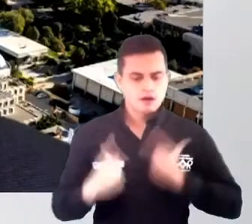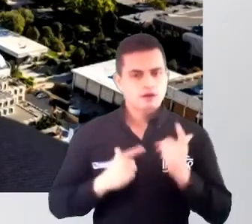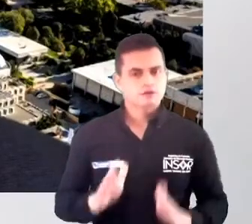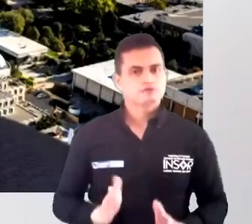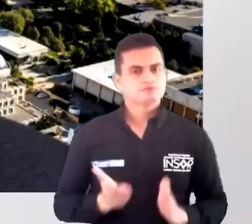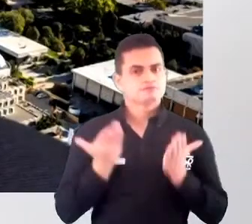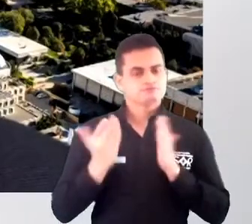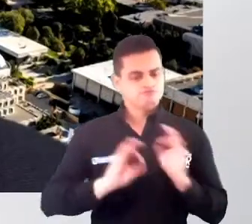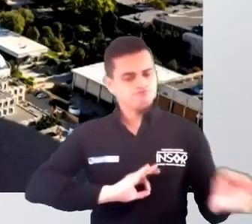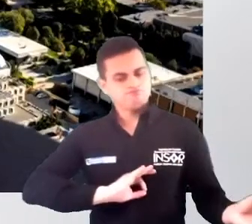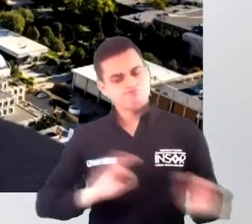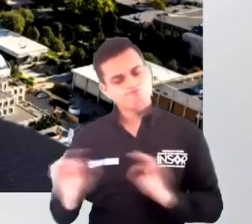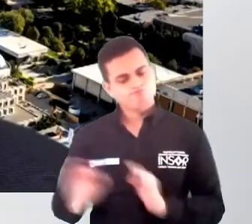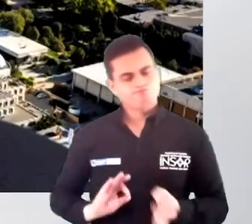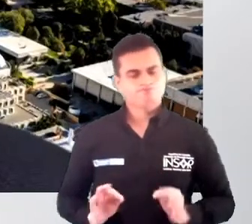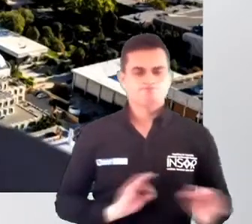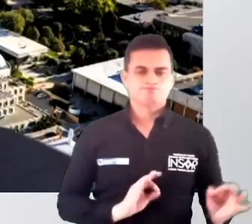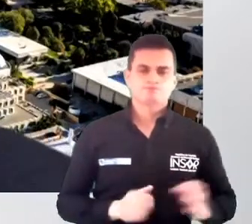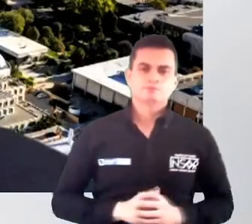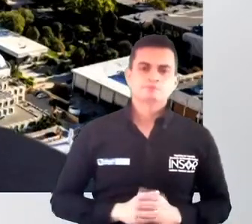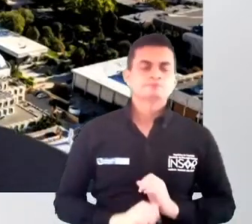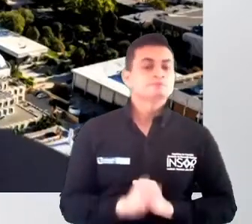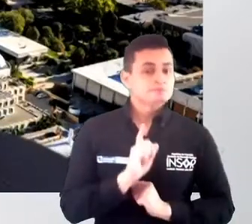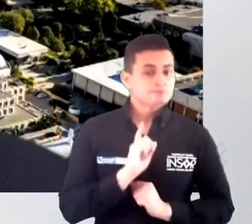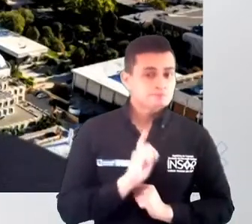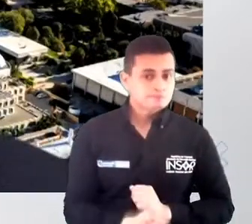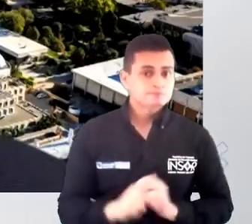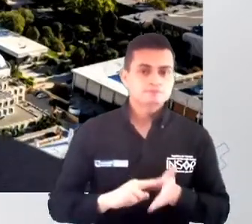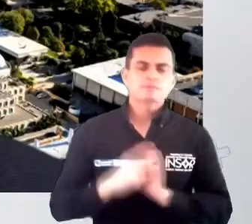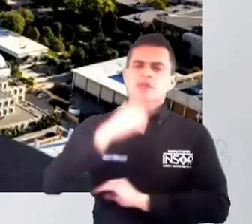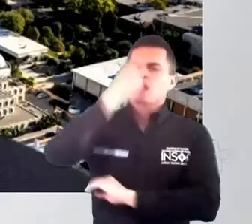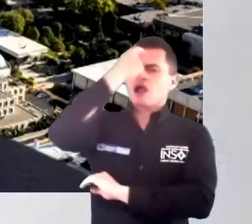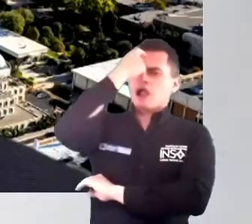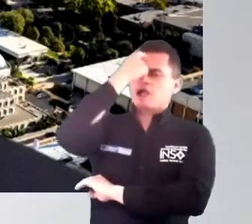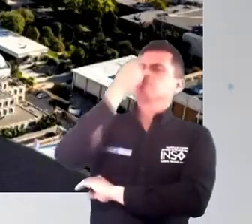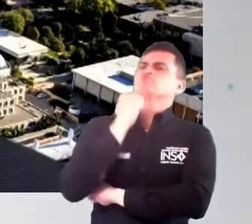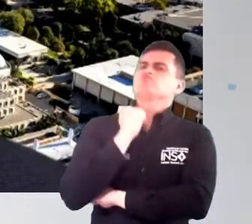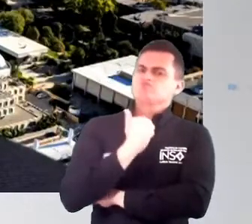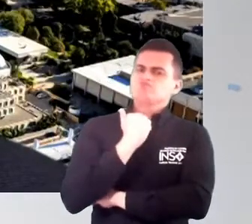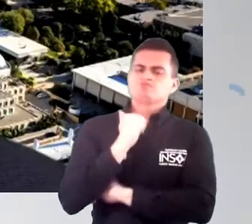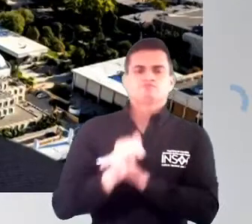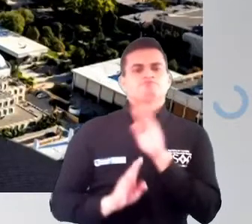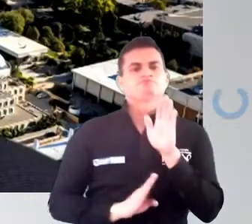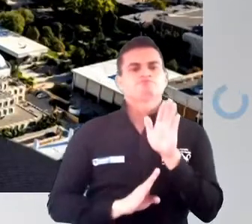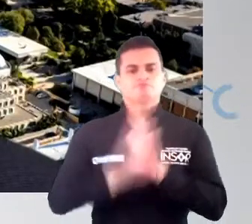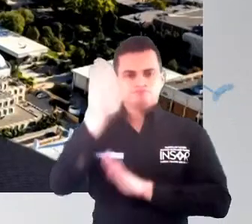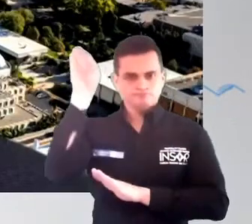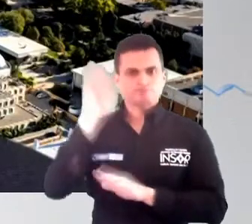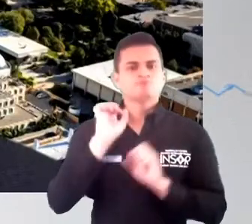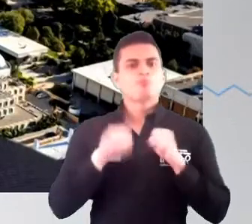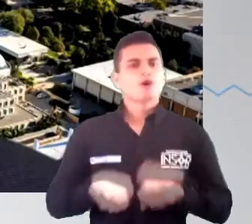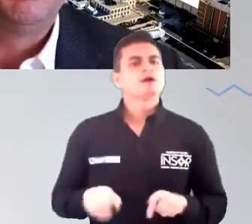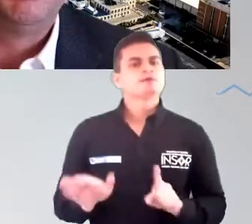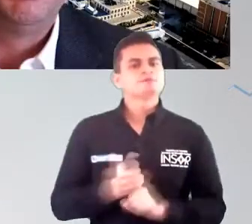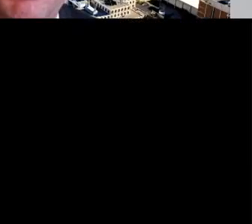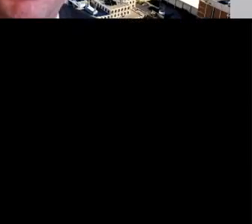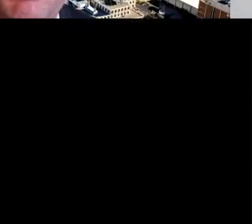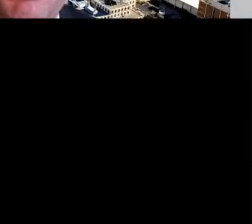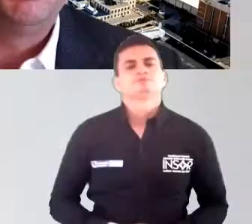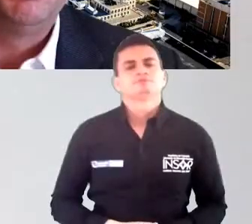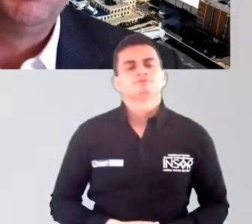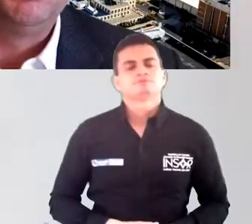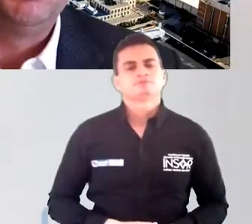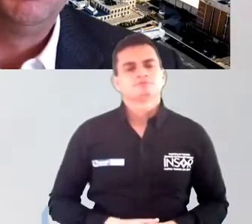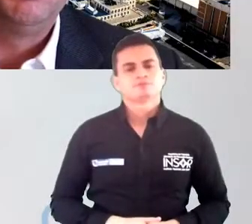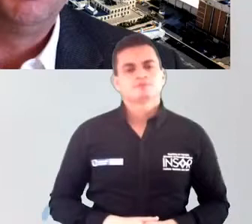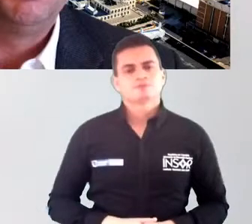Y esto es una forma de pensar en crecimiento y lo podemos realizar y lograr. Hay una pregunta que